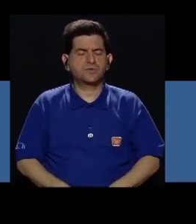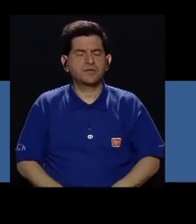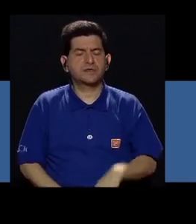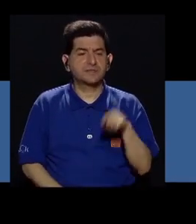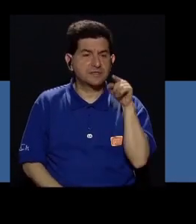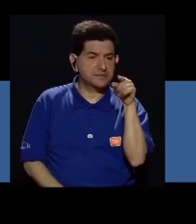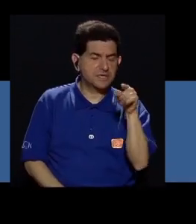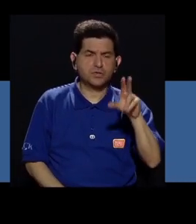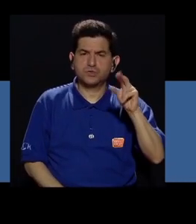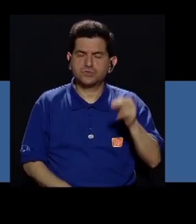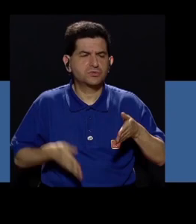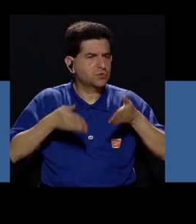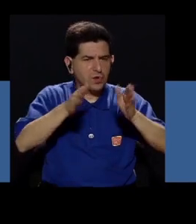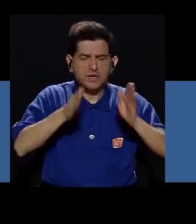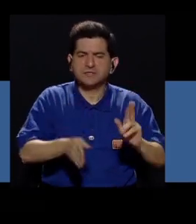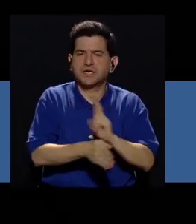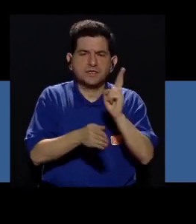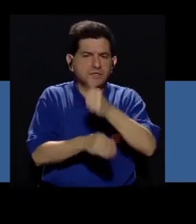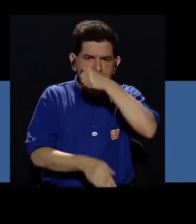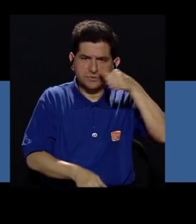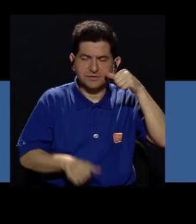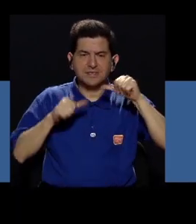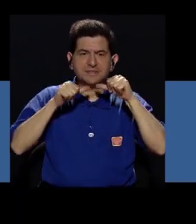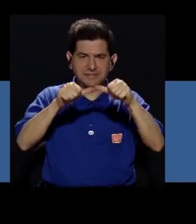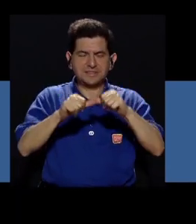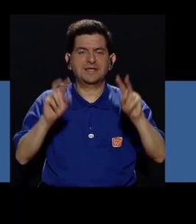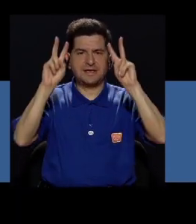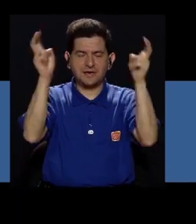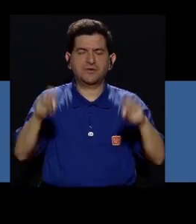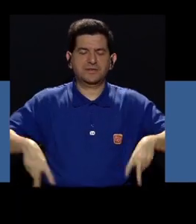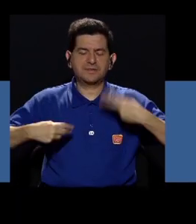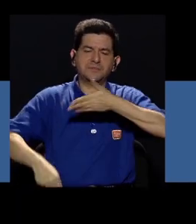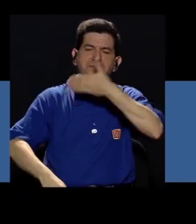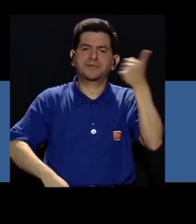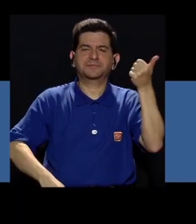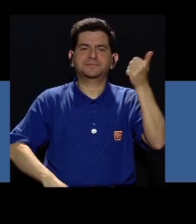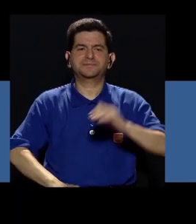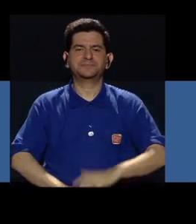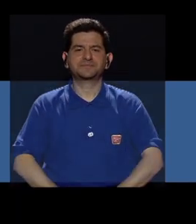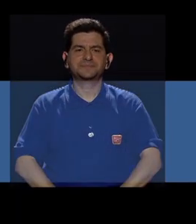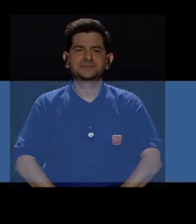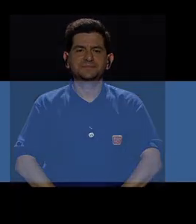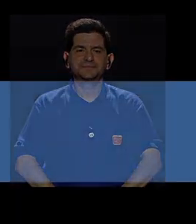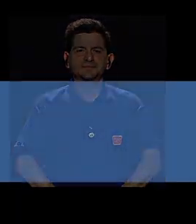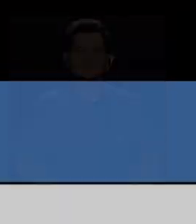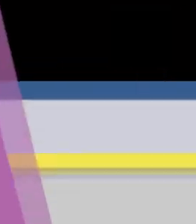calles consumiendo droga. Continúe con más de este tema en Vivir Mejor.